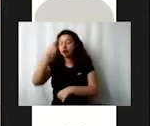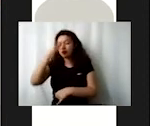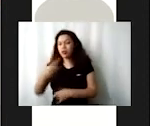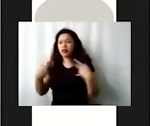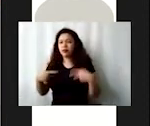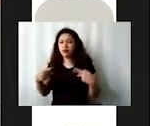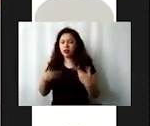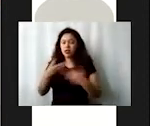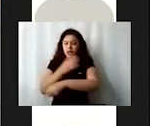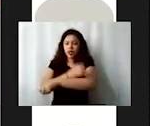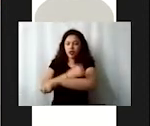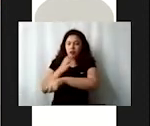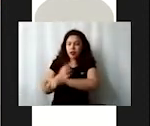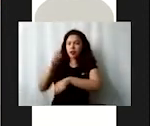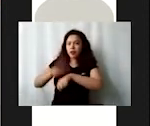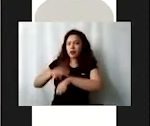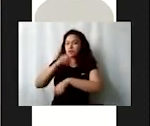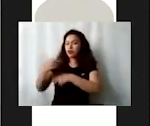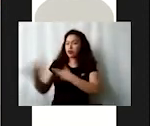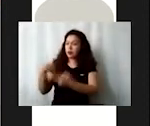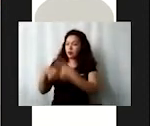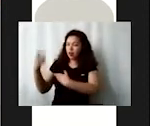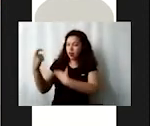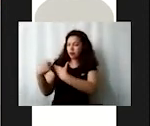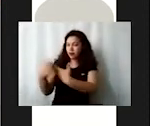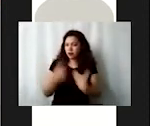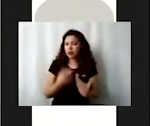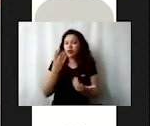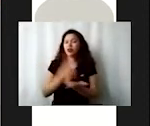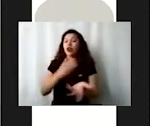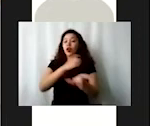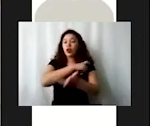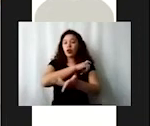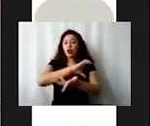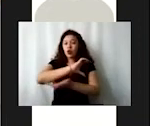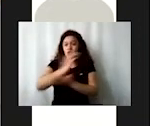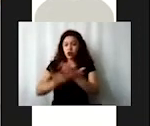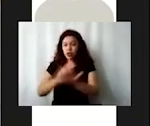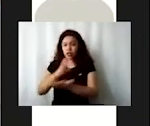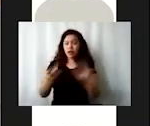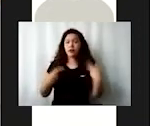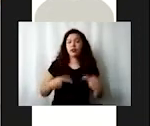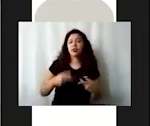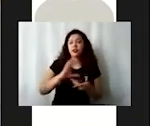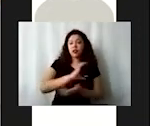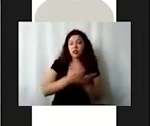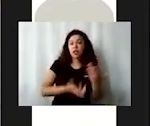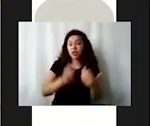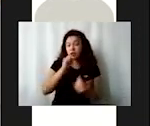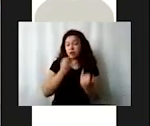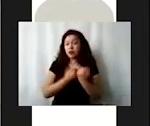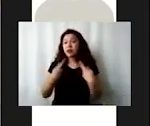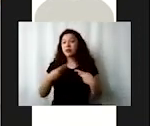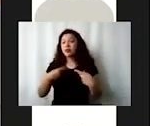mejores colaboradores y puedan no solamente contratar a mejor personal, sino también capacitar a su